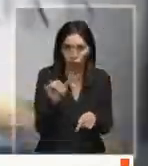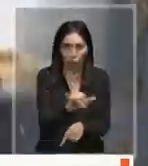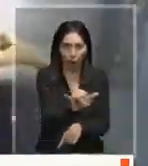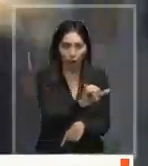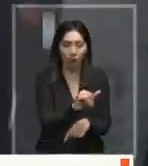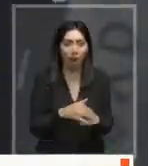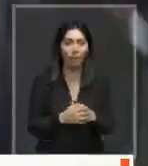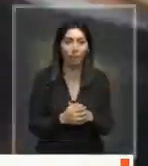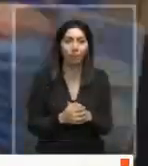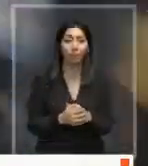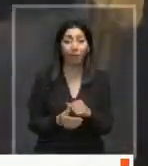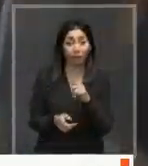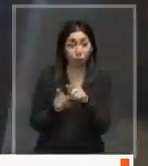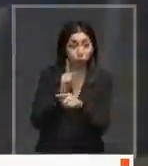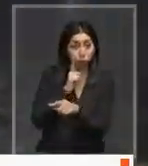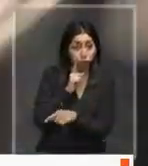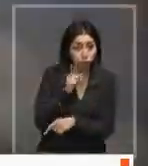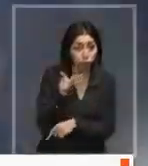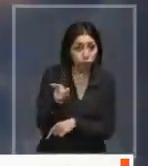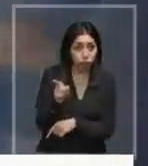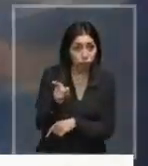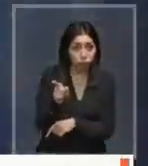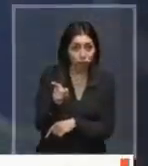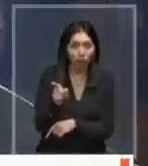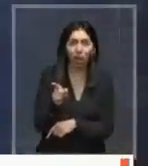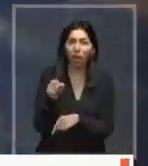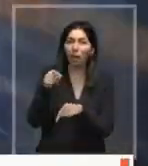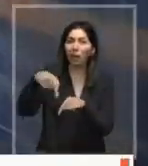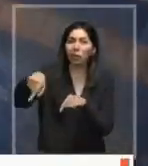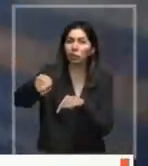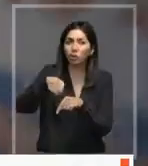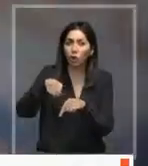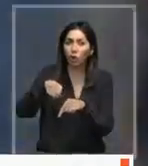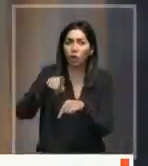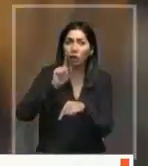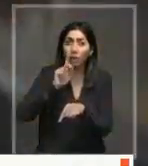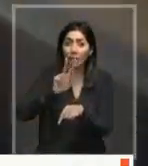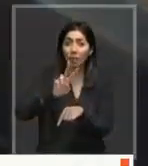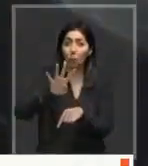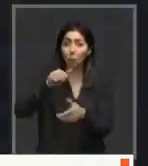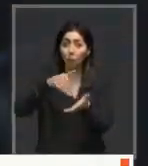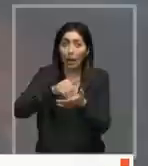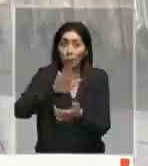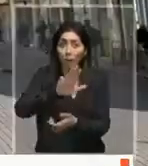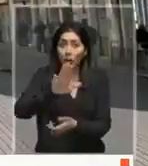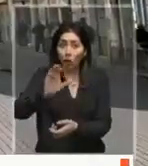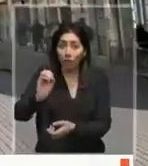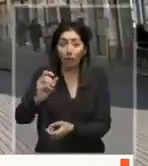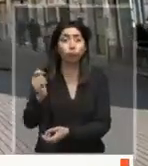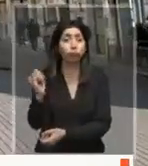Ah, esos van quedando. Estos sí. Son todos de hombres, ¿cierto? Y estos quedan todos estos 24 menos. Ya.